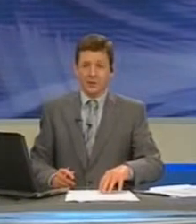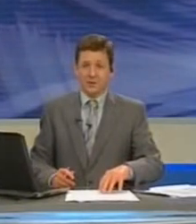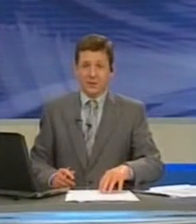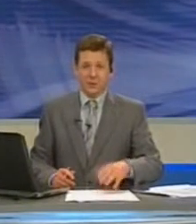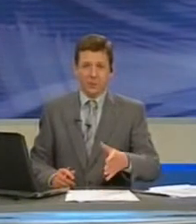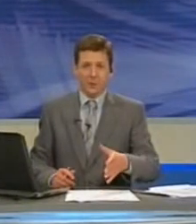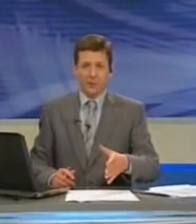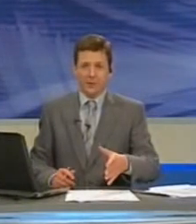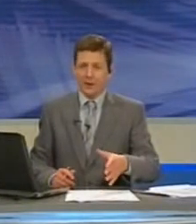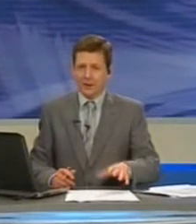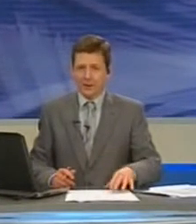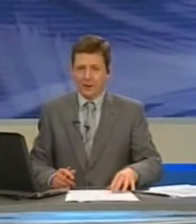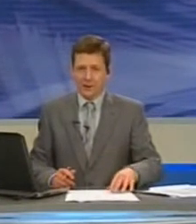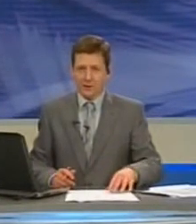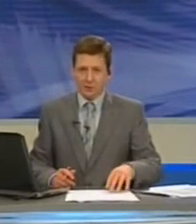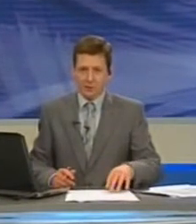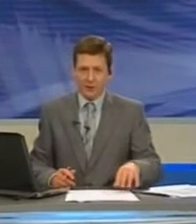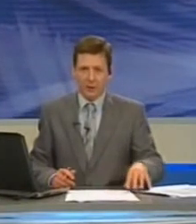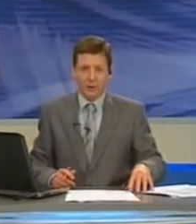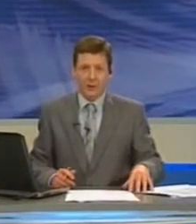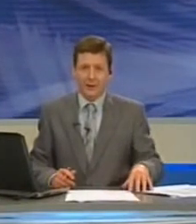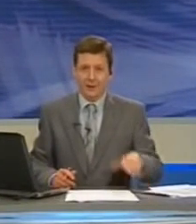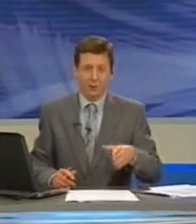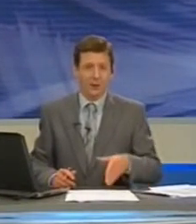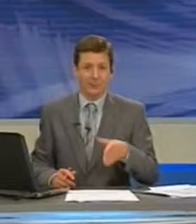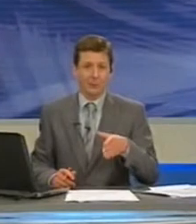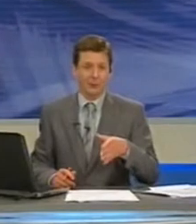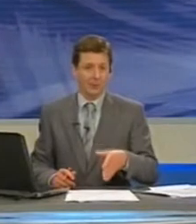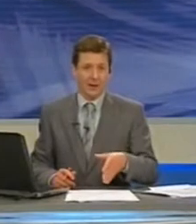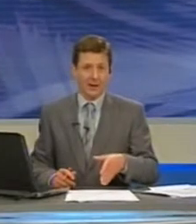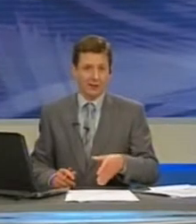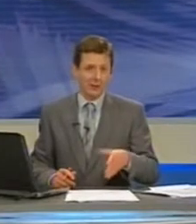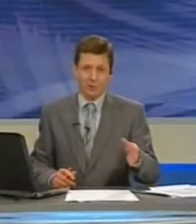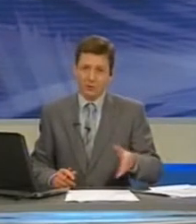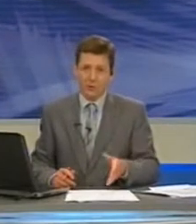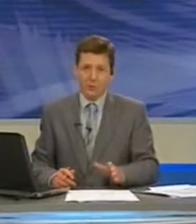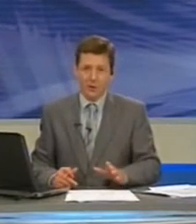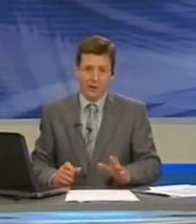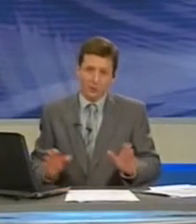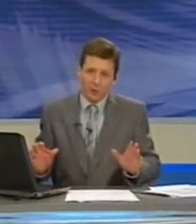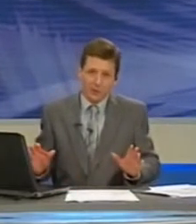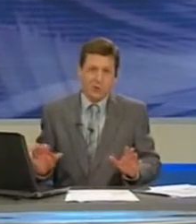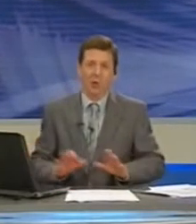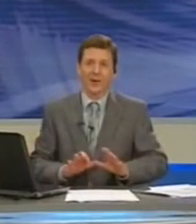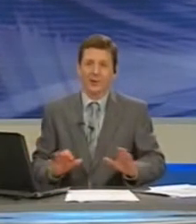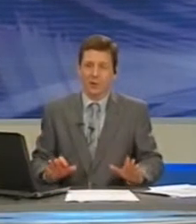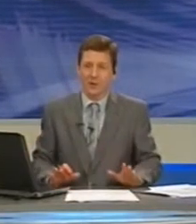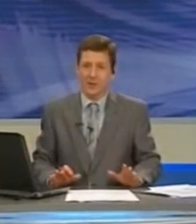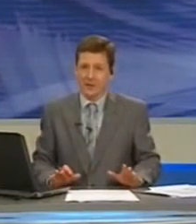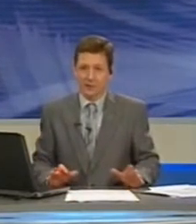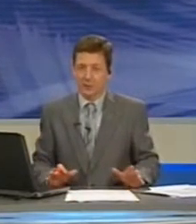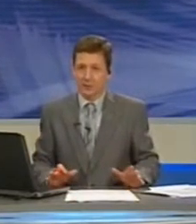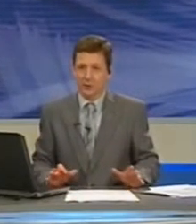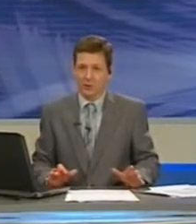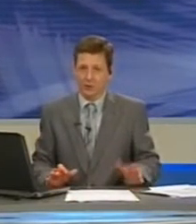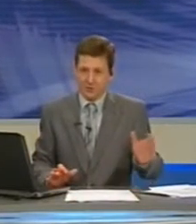Y sorpresivamente con respecto a este tema, la gente de EDES nos informa que no tienen ningún reclamo formal, que los vecinos no se han comunicado, por lo menos en los registros de la empresa